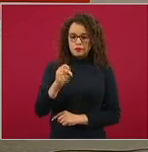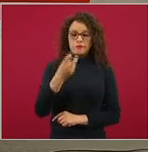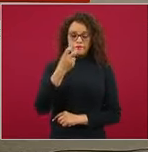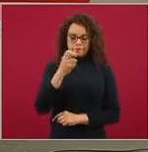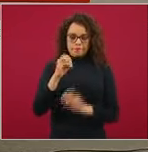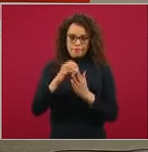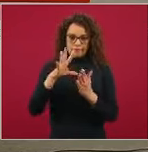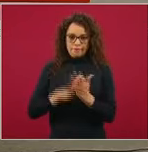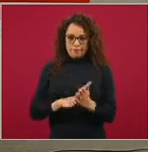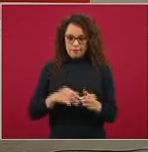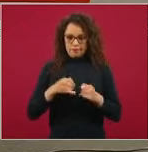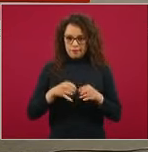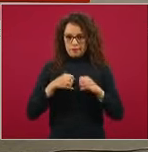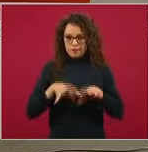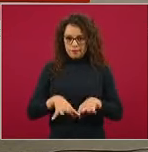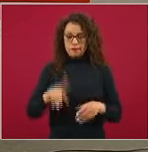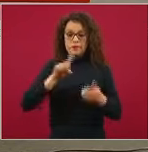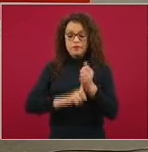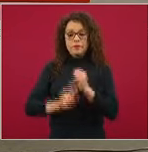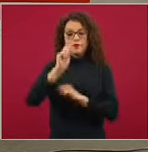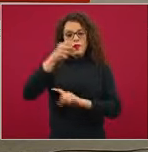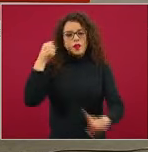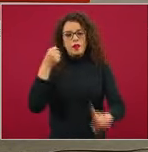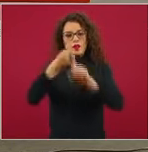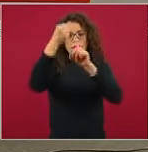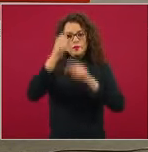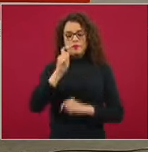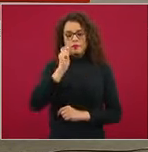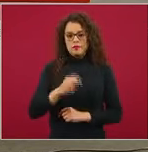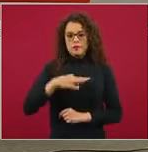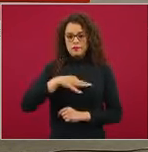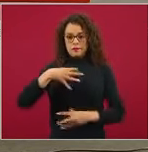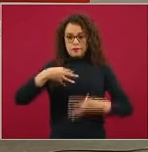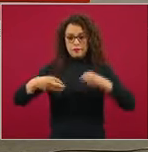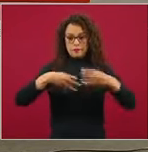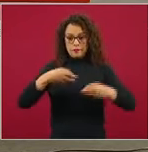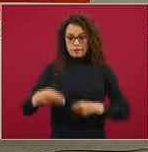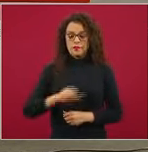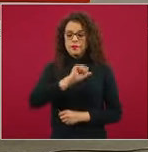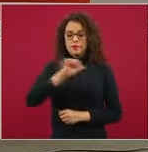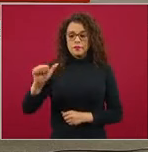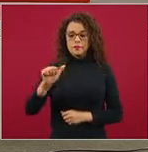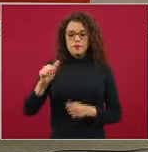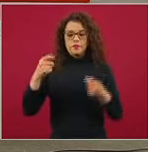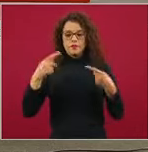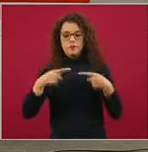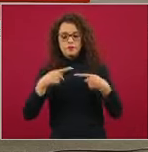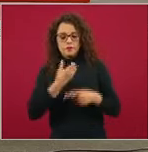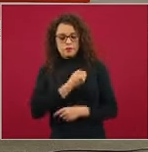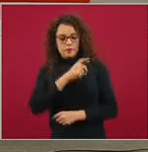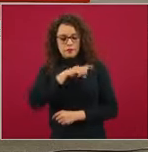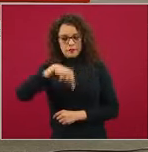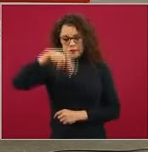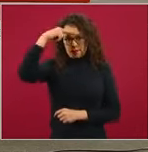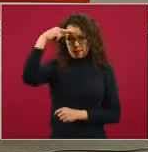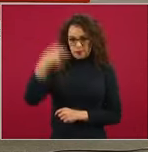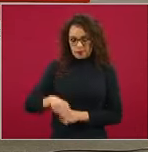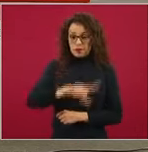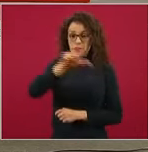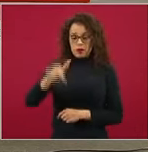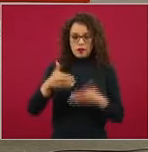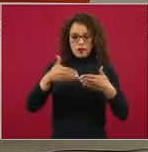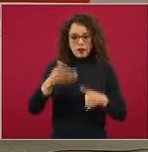situación del impacto de la epidemia en el personal de salud en México. Abriremos a preguntas y comentarios y